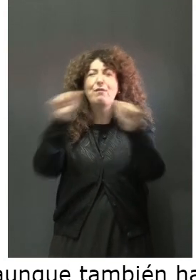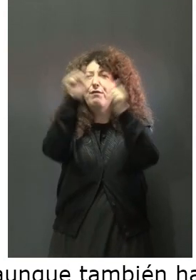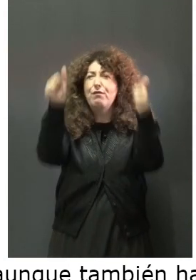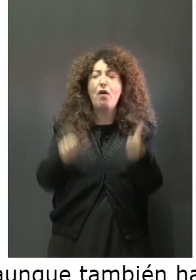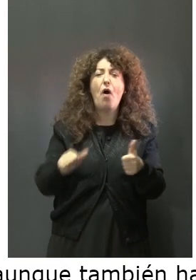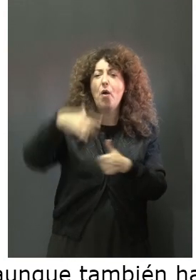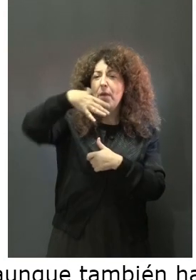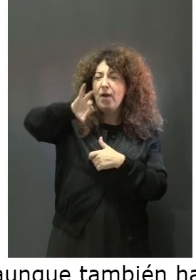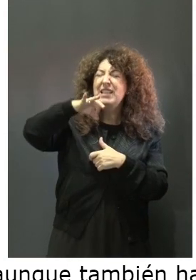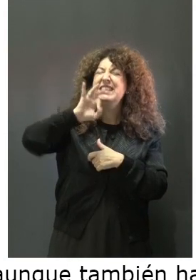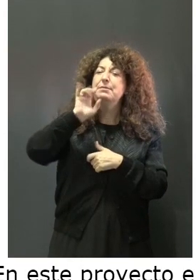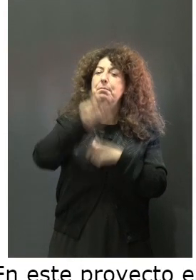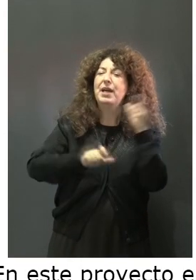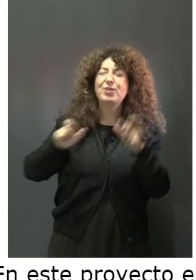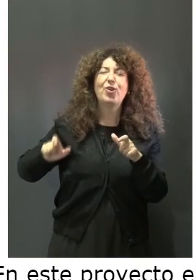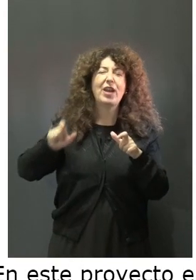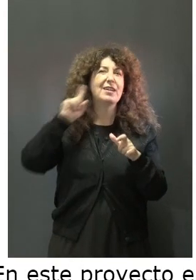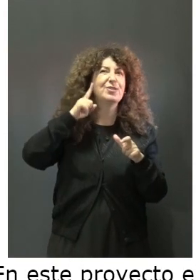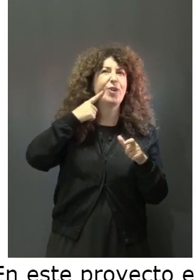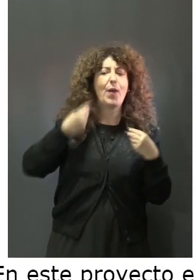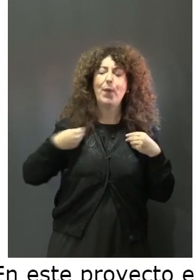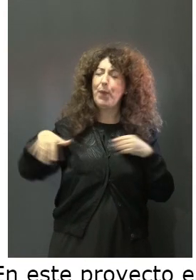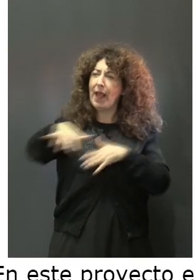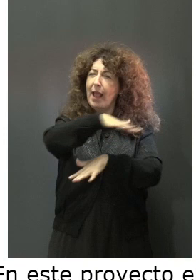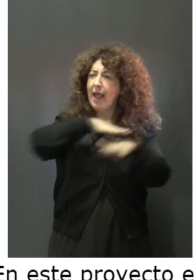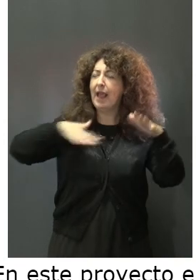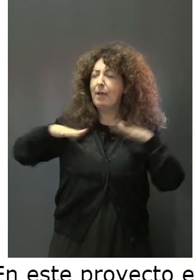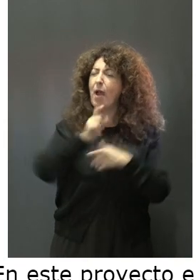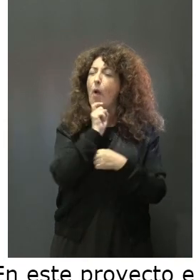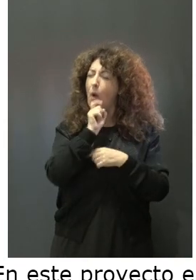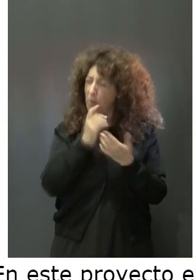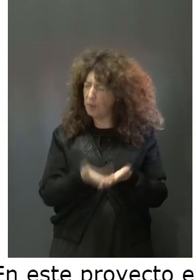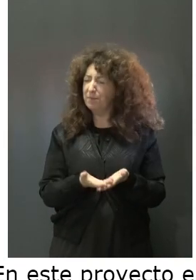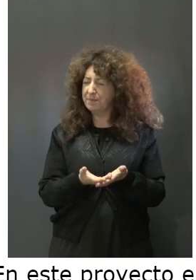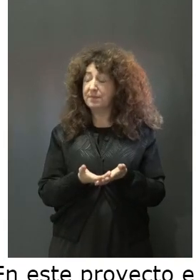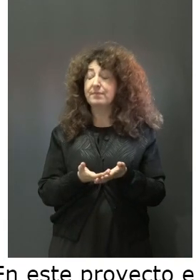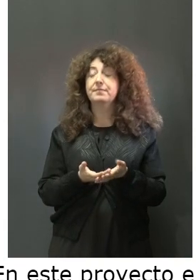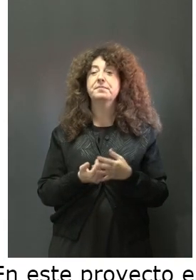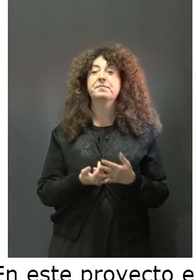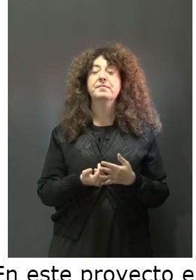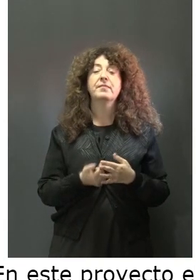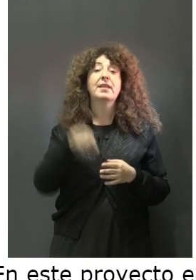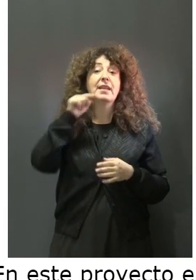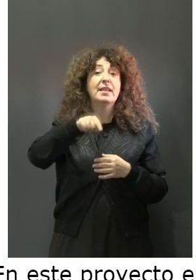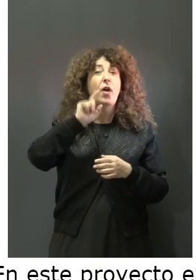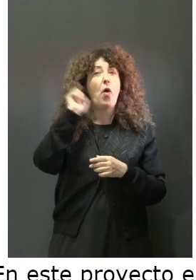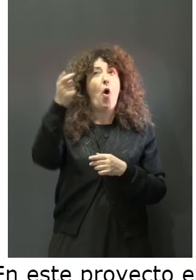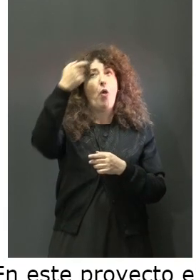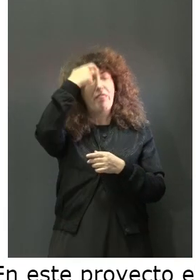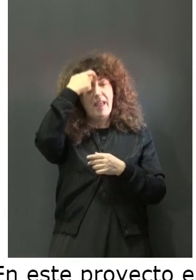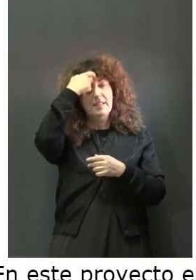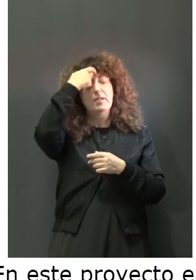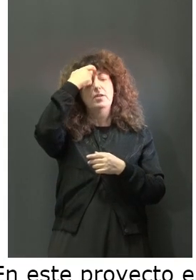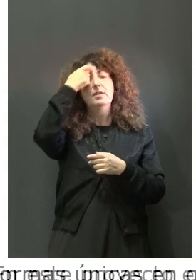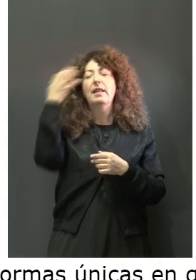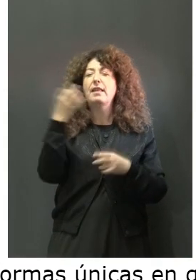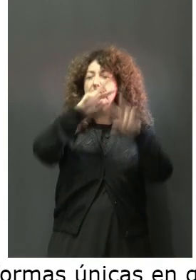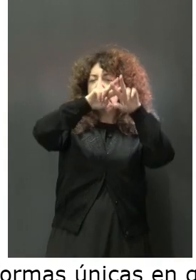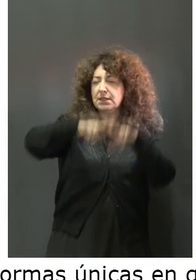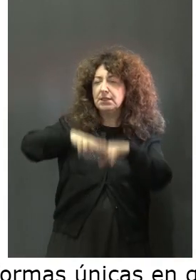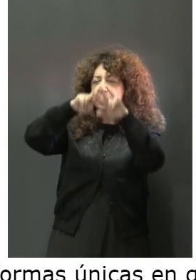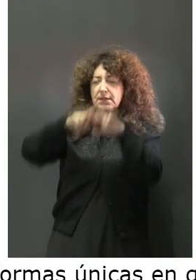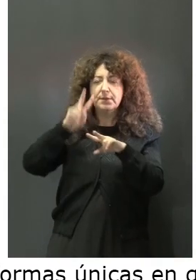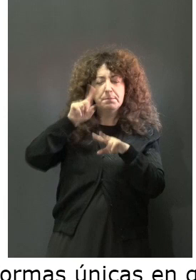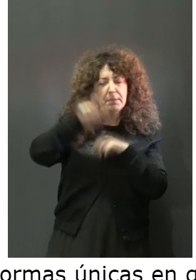las personas sordas viven y habitan el espacio, ¿no? A partir de esta concepción, ¿no? De observar ese